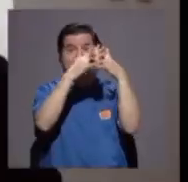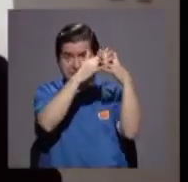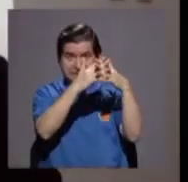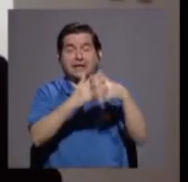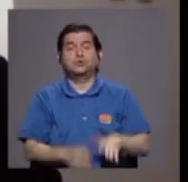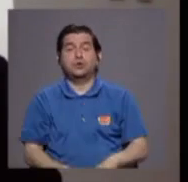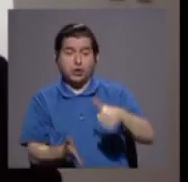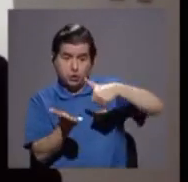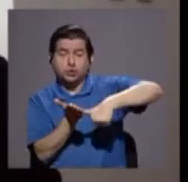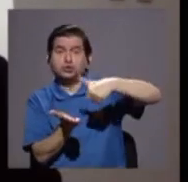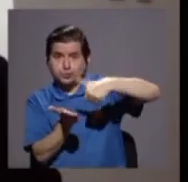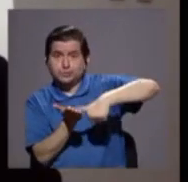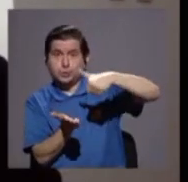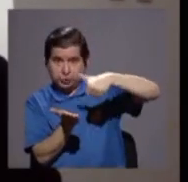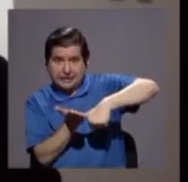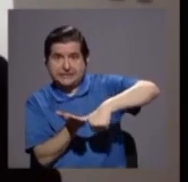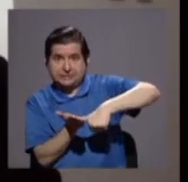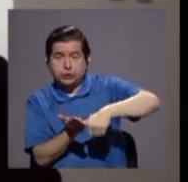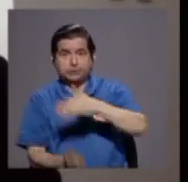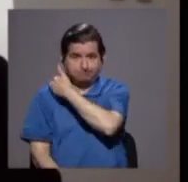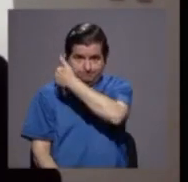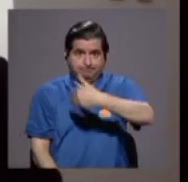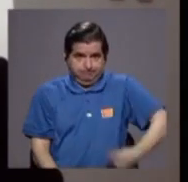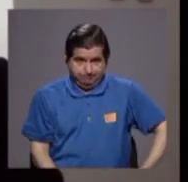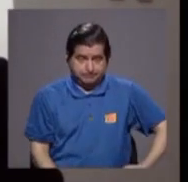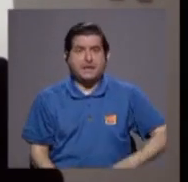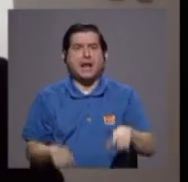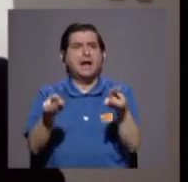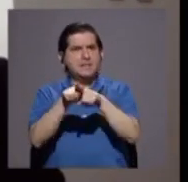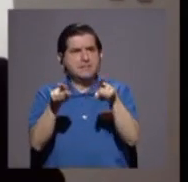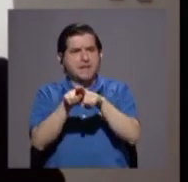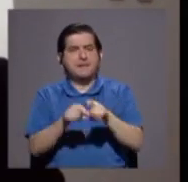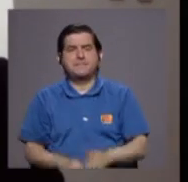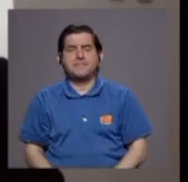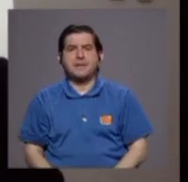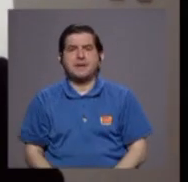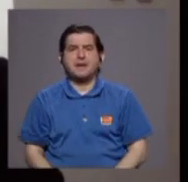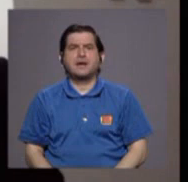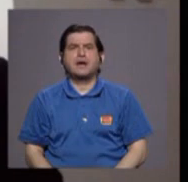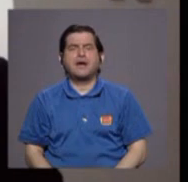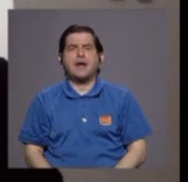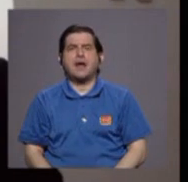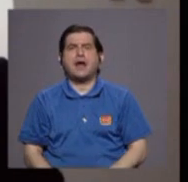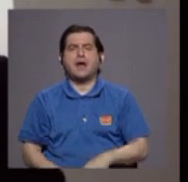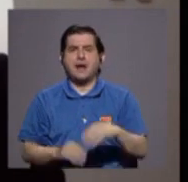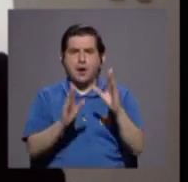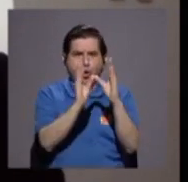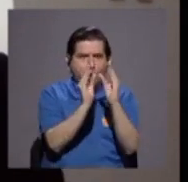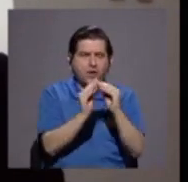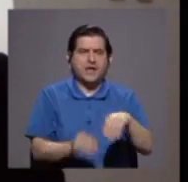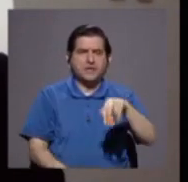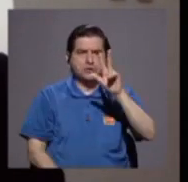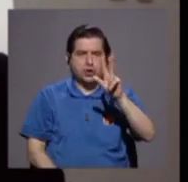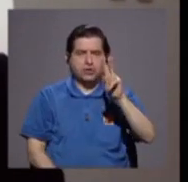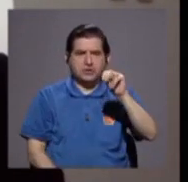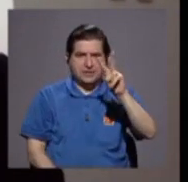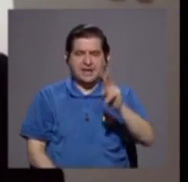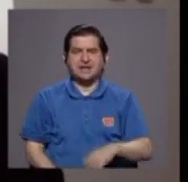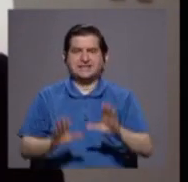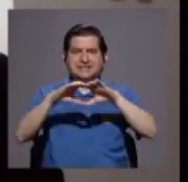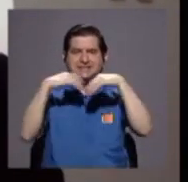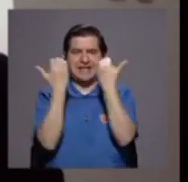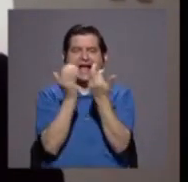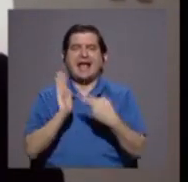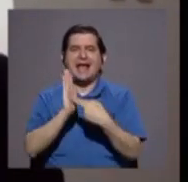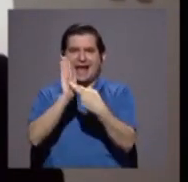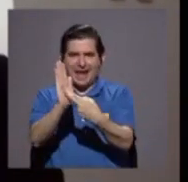las elecciones presidenciales y también para el Congreso el 3 de noviembre. La Cámara de